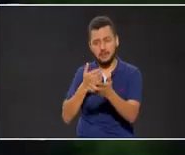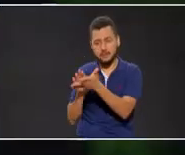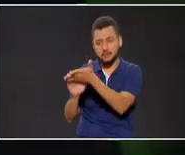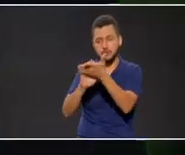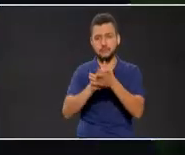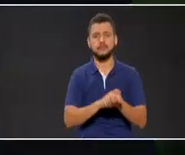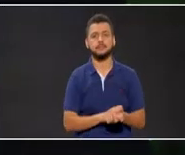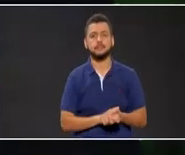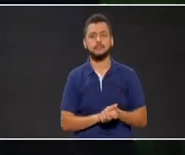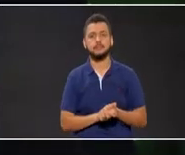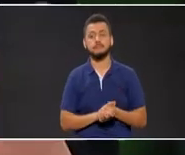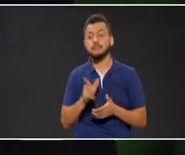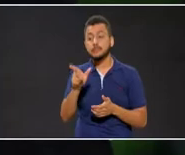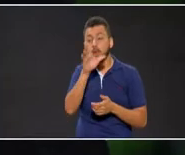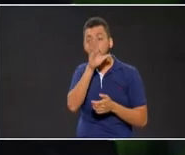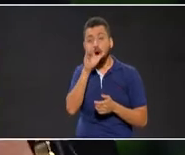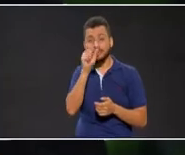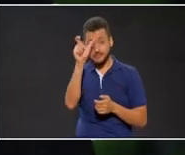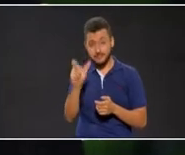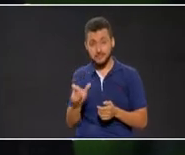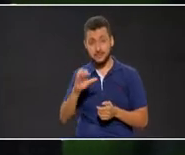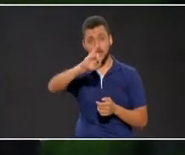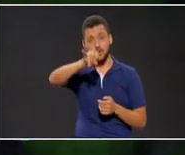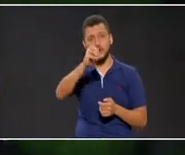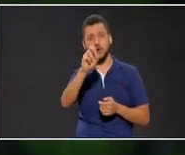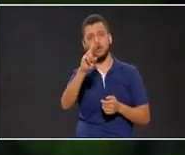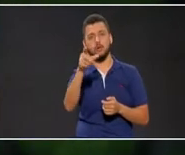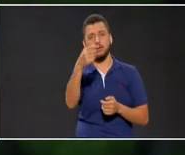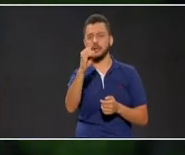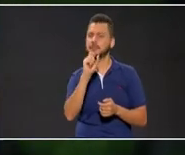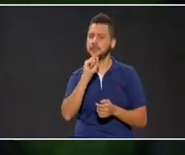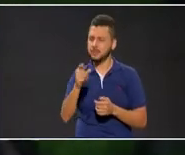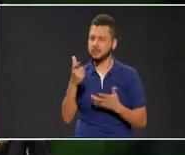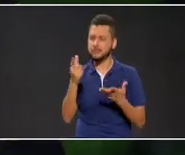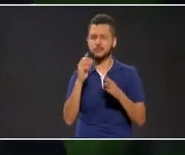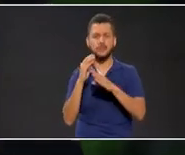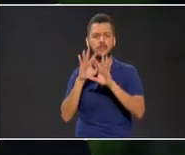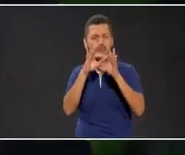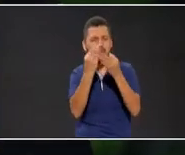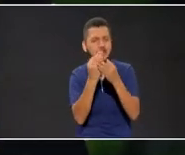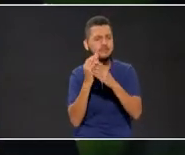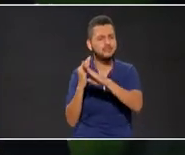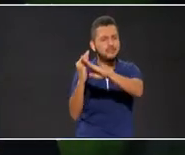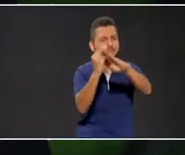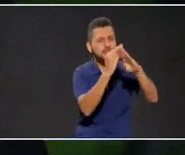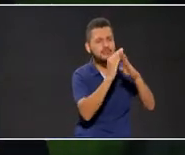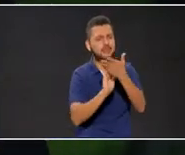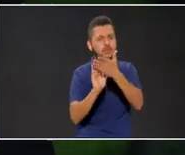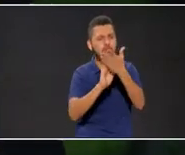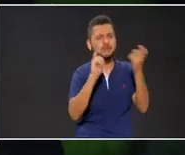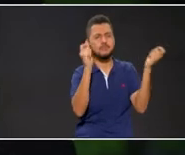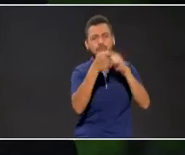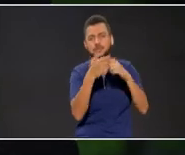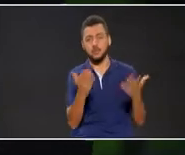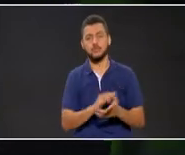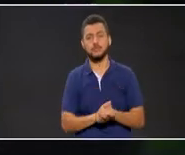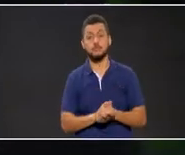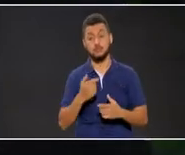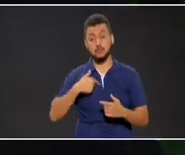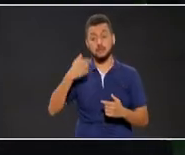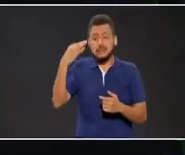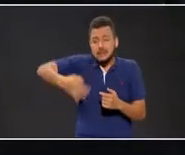pregunta pues yo siempre he dicho de que medellín necesita un alcalde con altura y pues es tanto el dicho